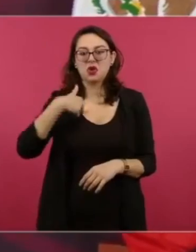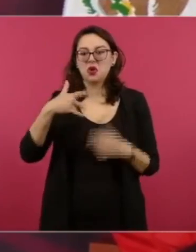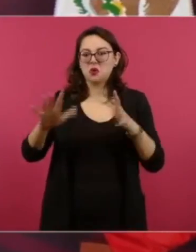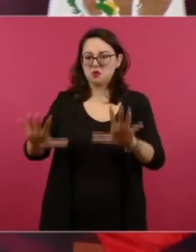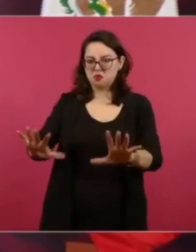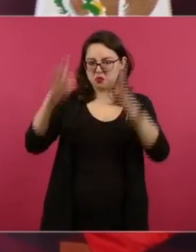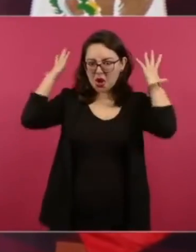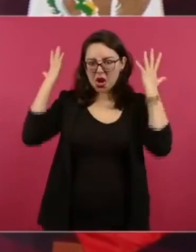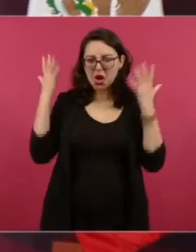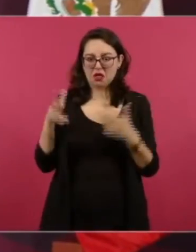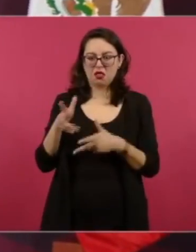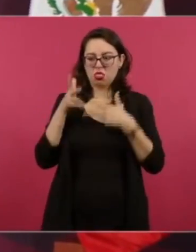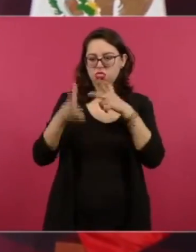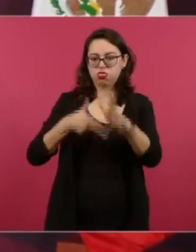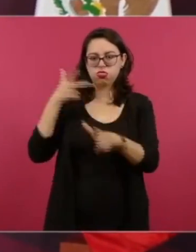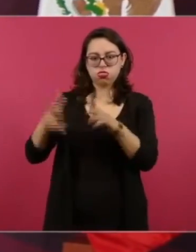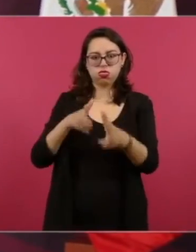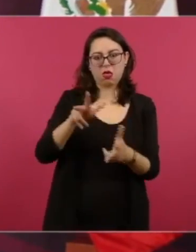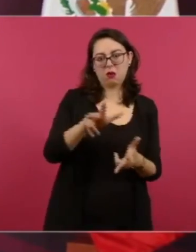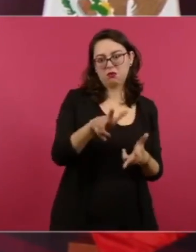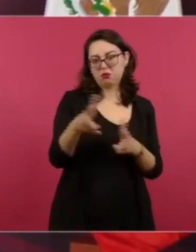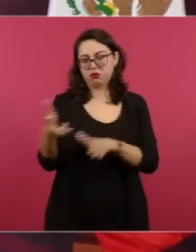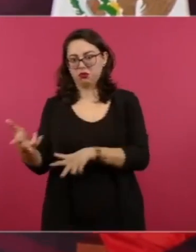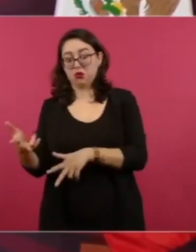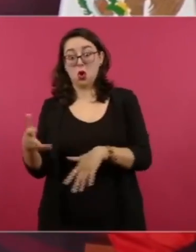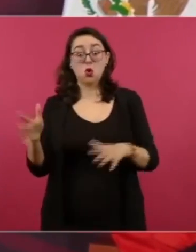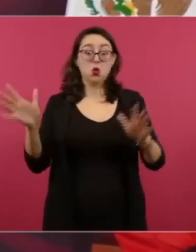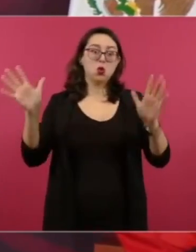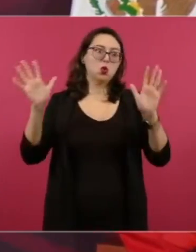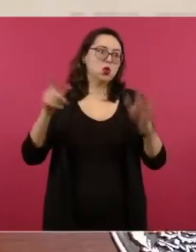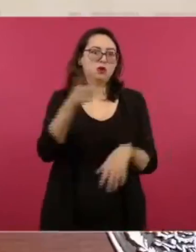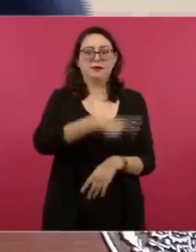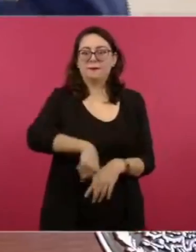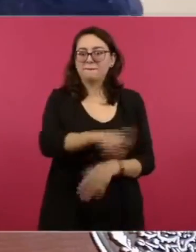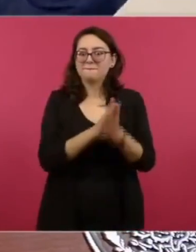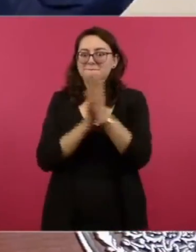que se descarrile ahí, aunque no nos pase nada. Pues.